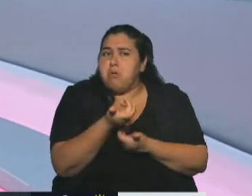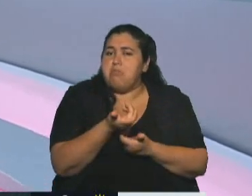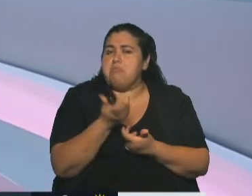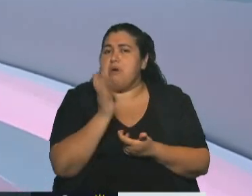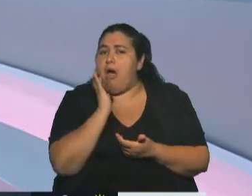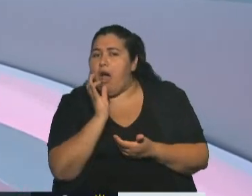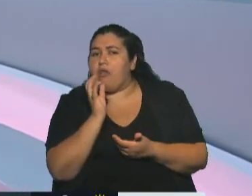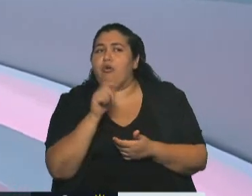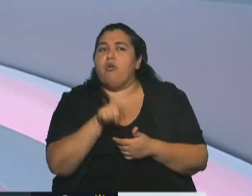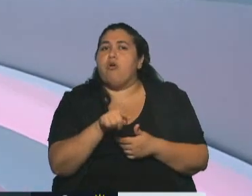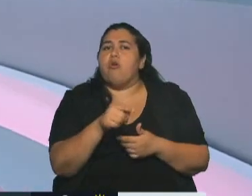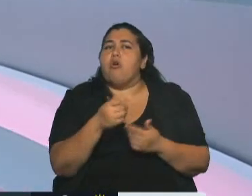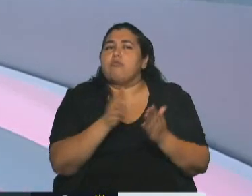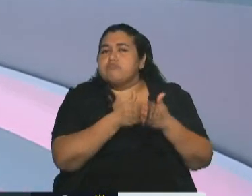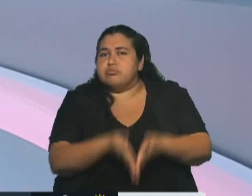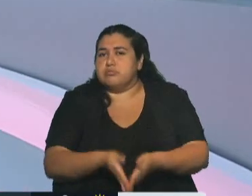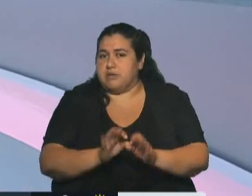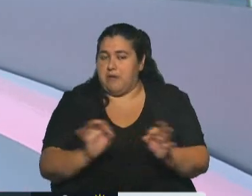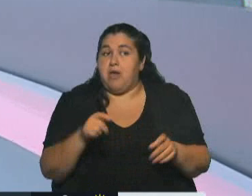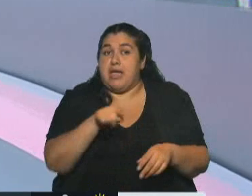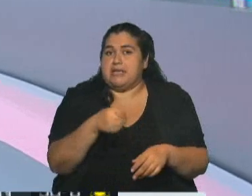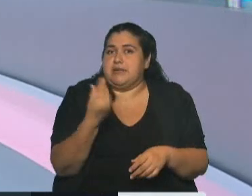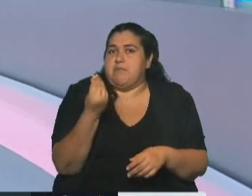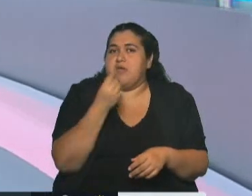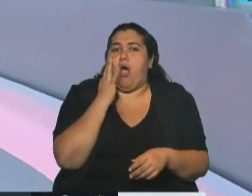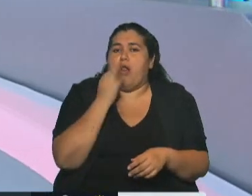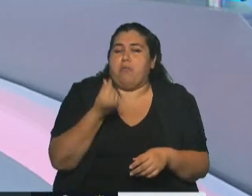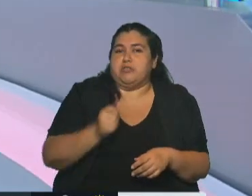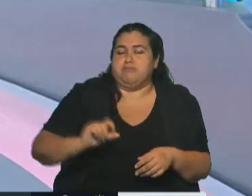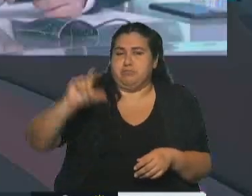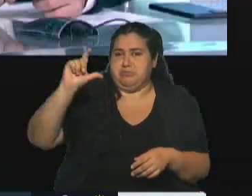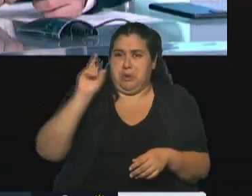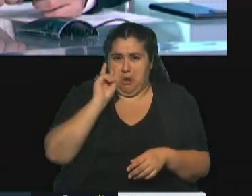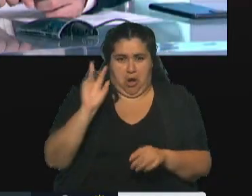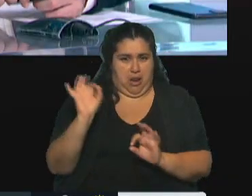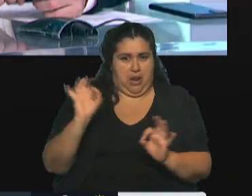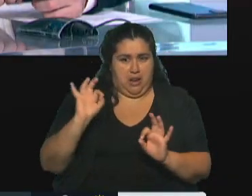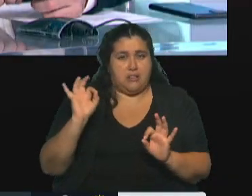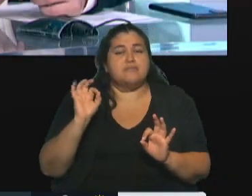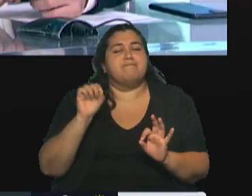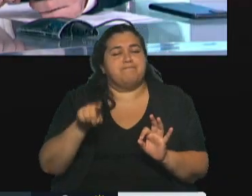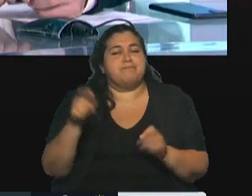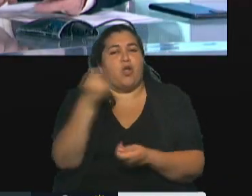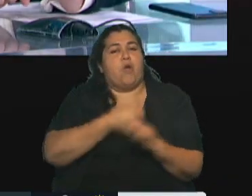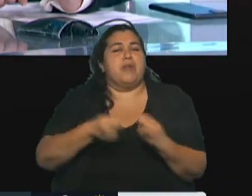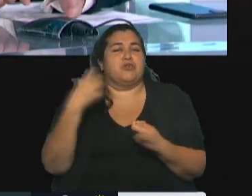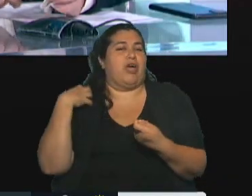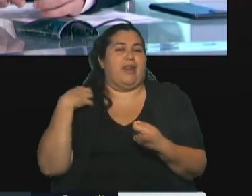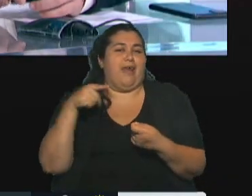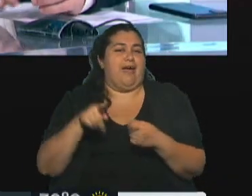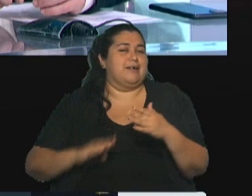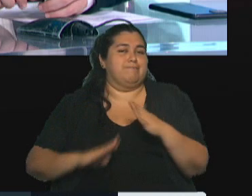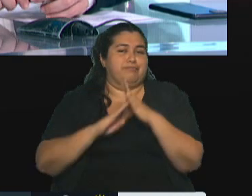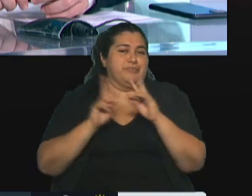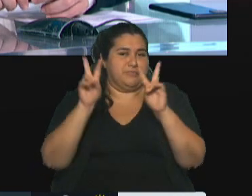del precio del barril de petróleo esta semana, que era uno de los temores, ¿no? Sí, es un sector clave para el comercio en general y en